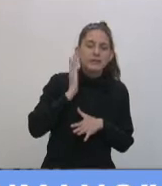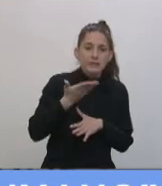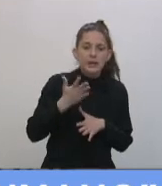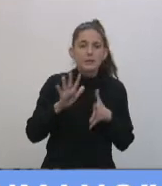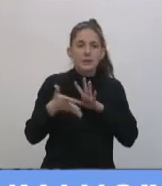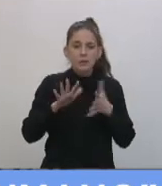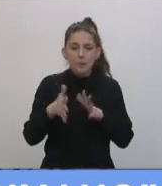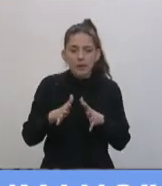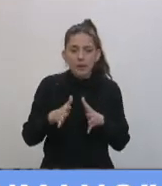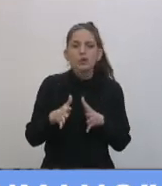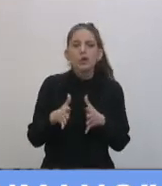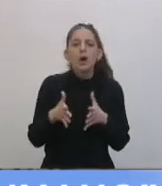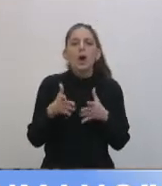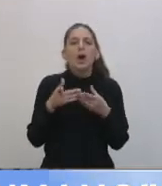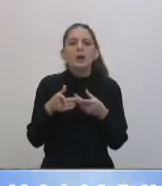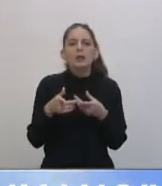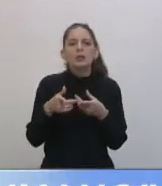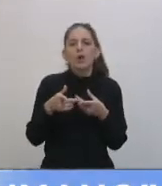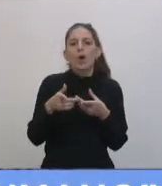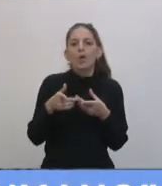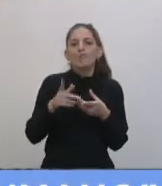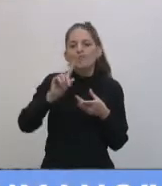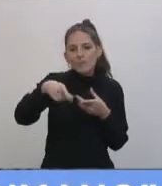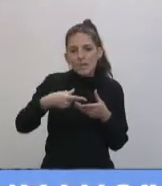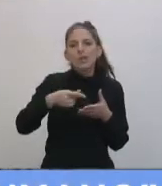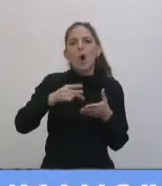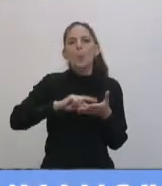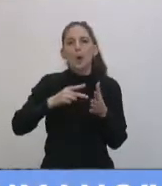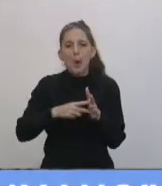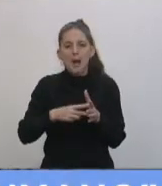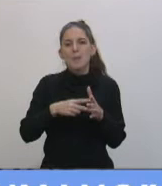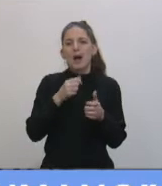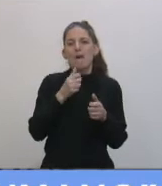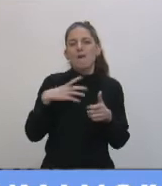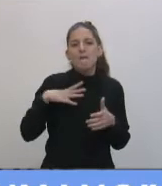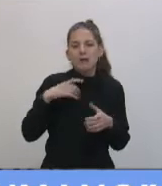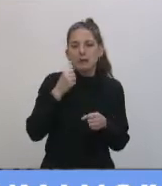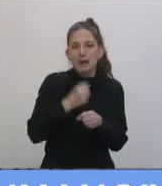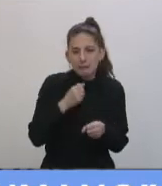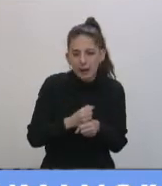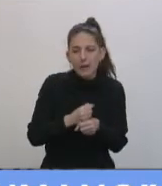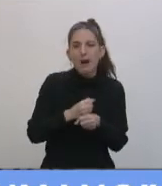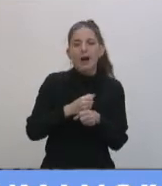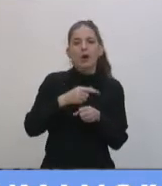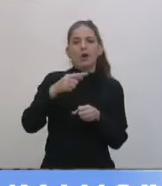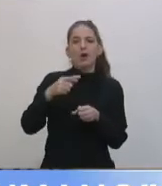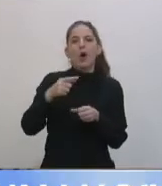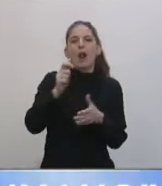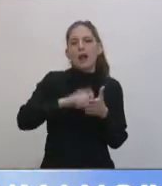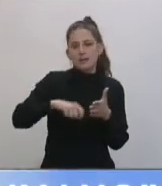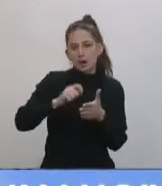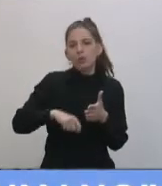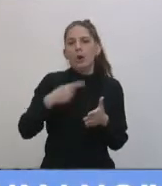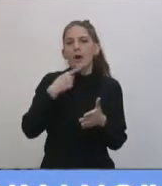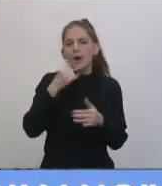de esperar, trajo muchísimos problemas de desocupación, migración. Seguramente las autoras se van a referir con